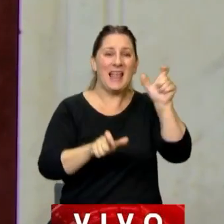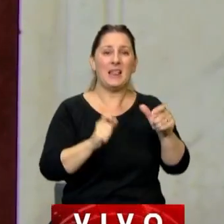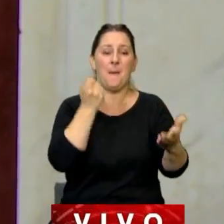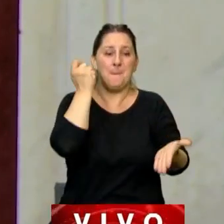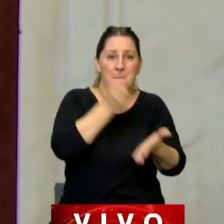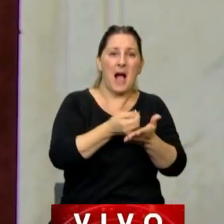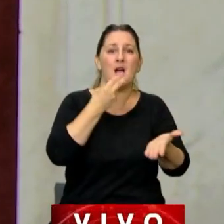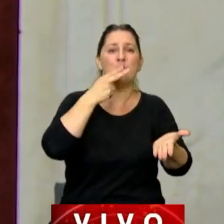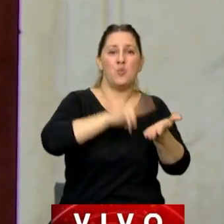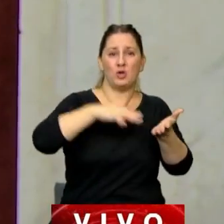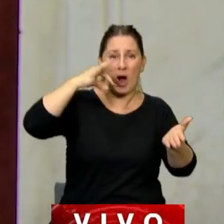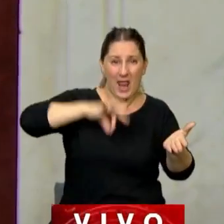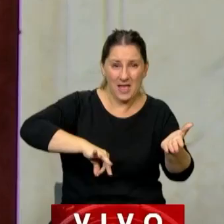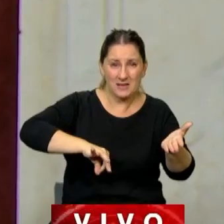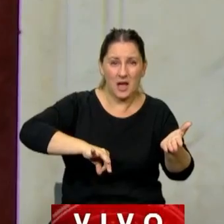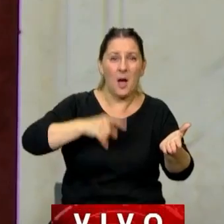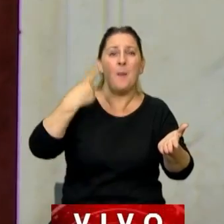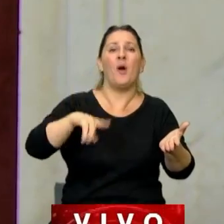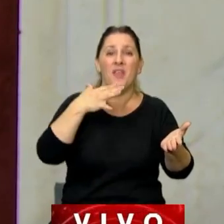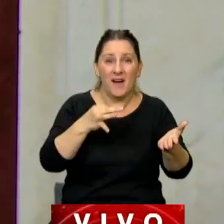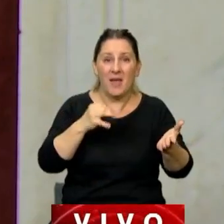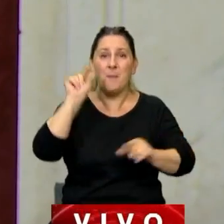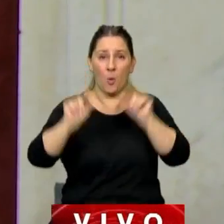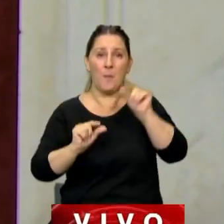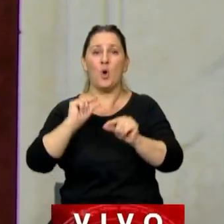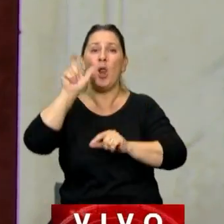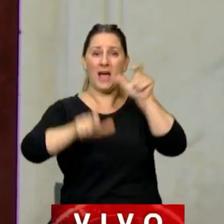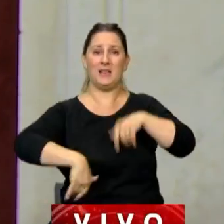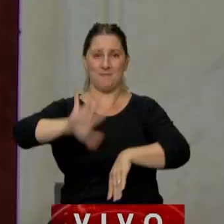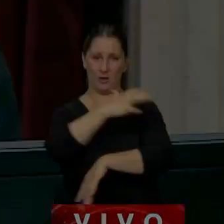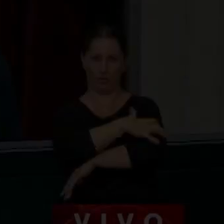impuesto a las ganancias cuando en realidad es cada vez más pobre. Muchas gracias. Gracias, diputada.